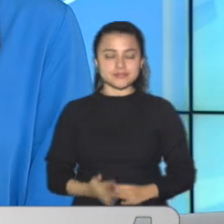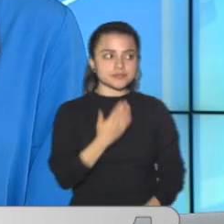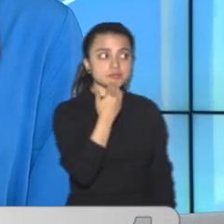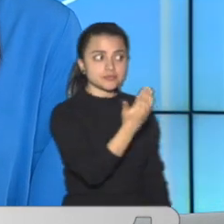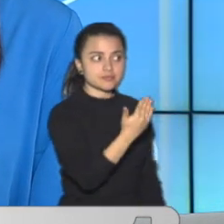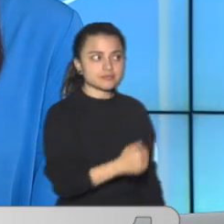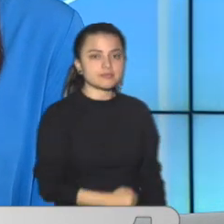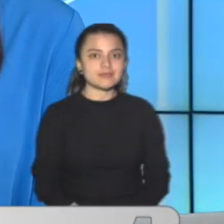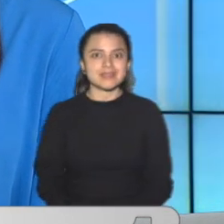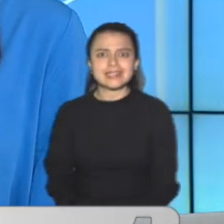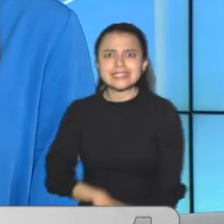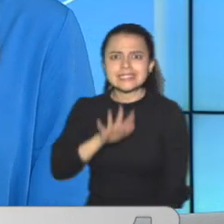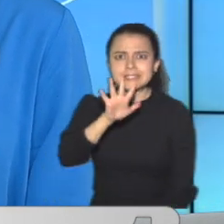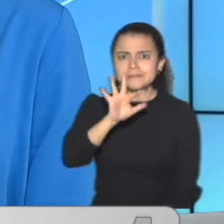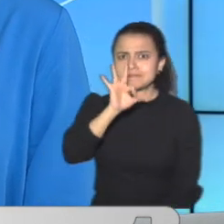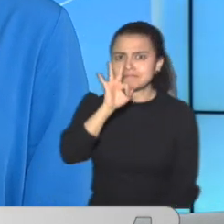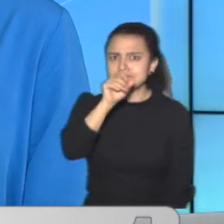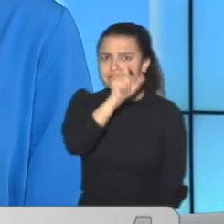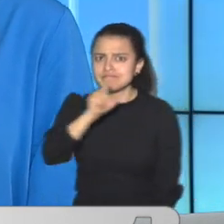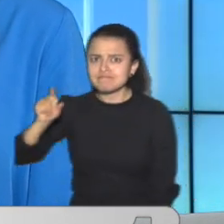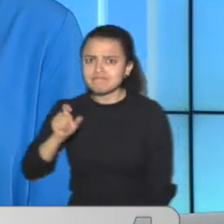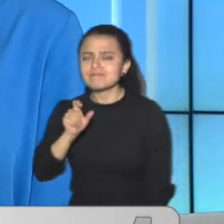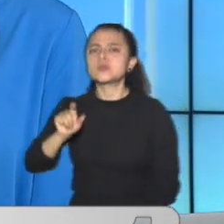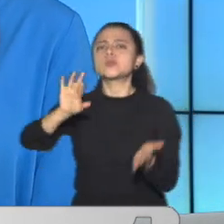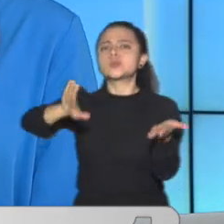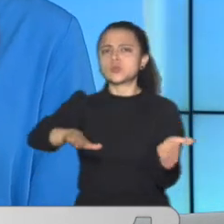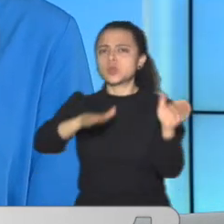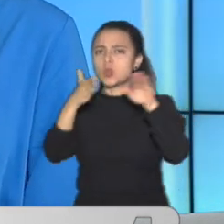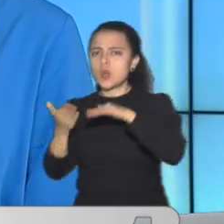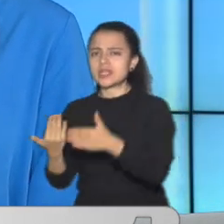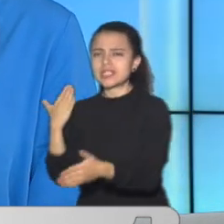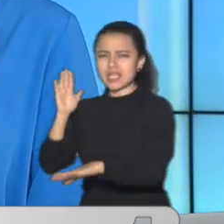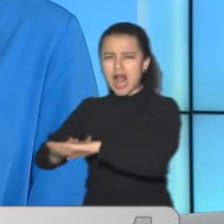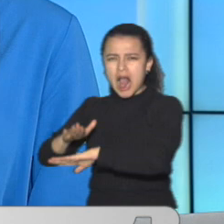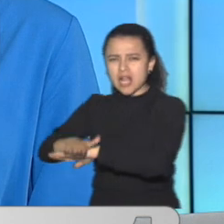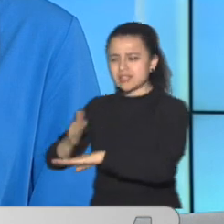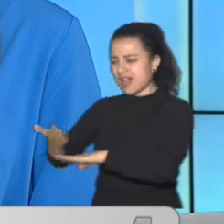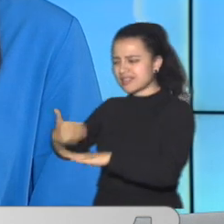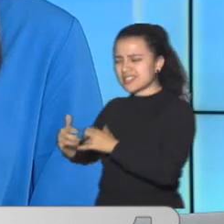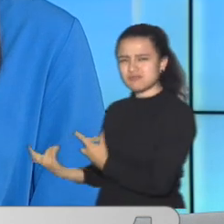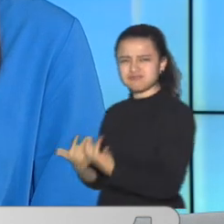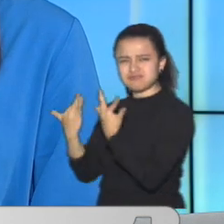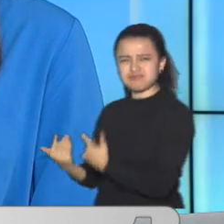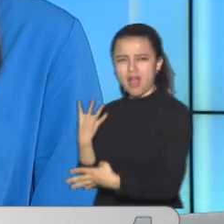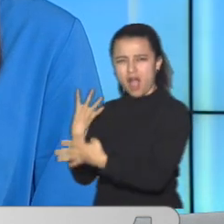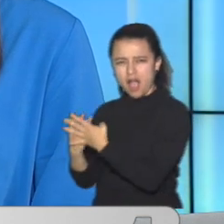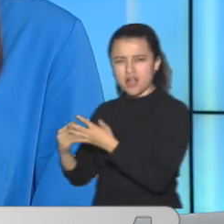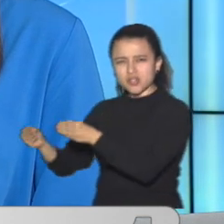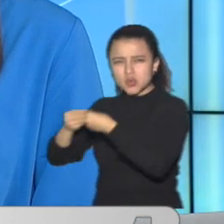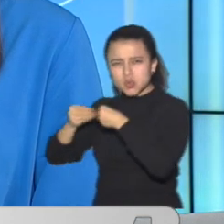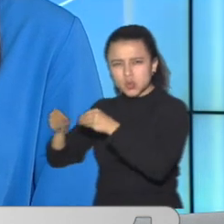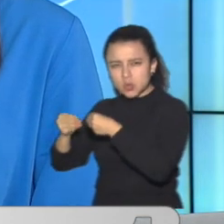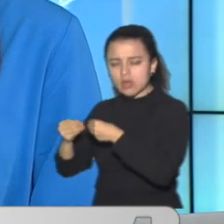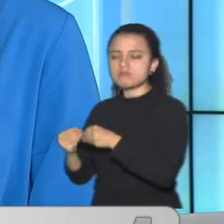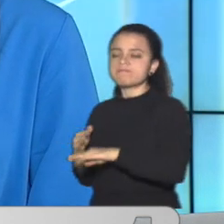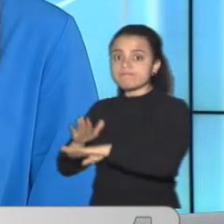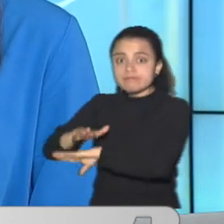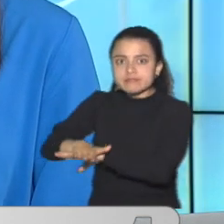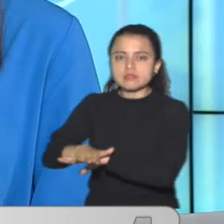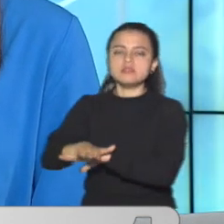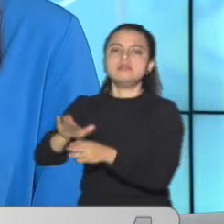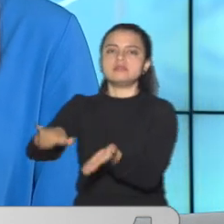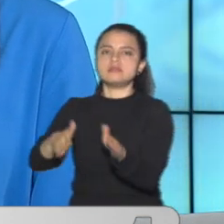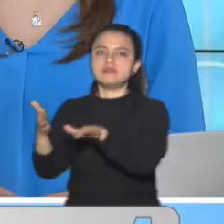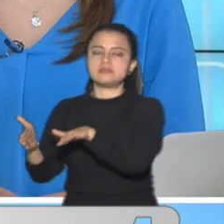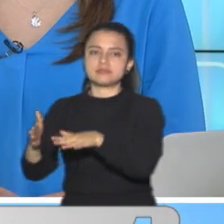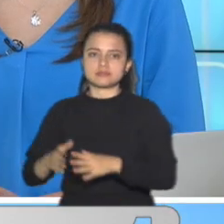gracias y a 53 se elevó el número de internos fallecidos por el incendio en la cárcel de tuluá el centro del valle del cauca el pasado 28 de